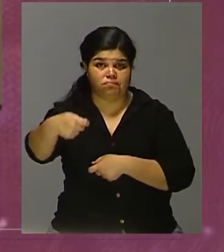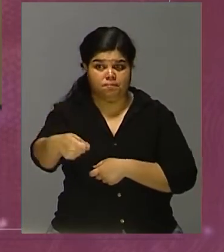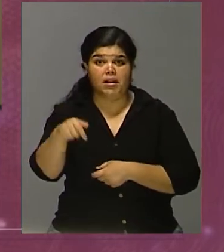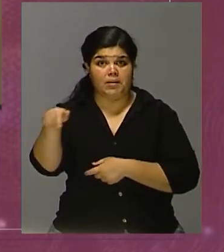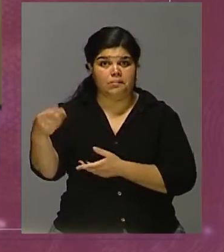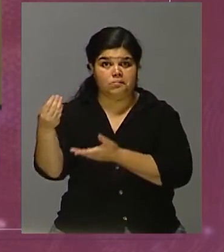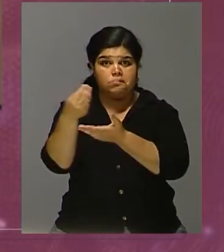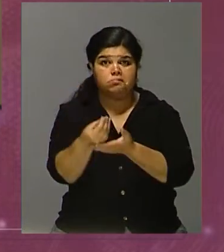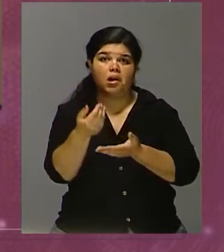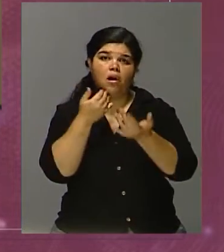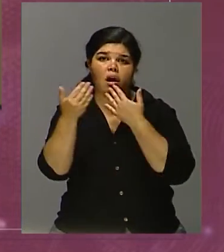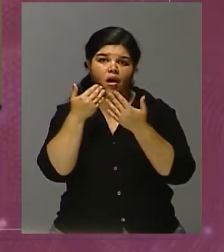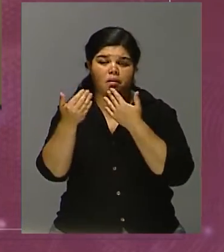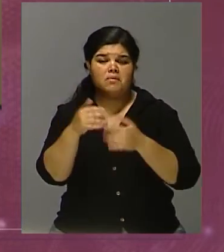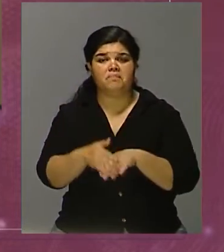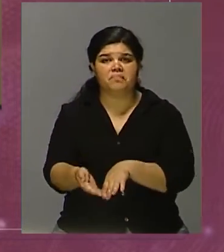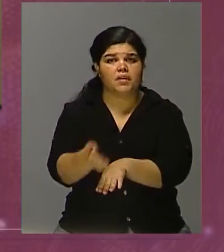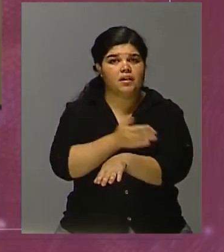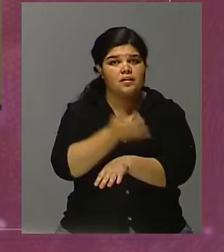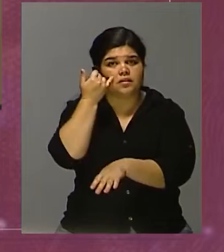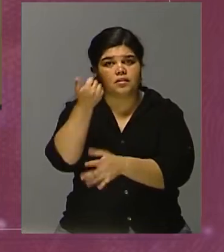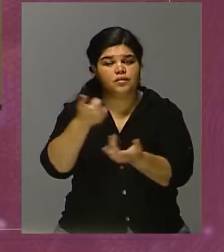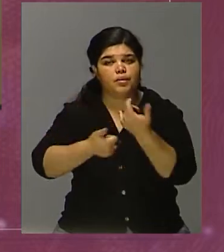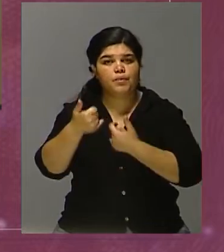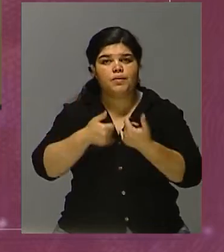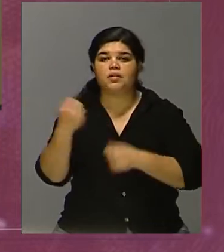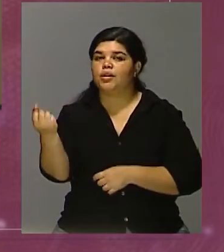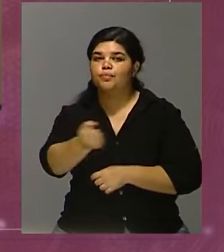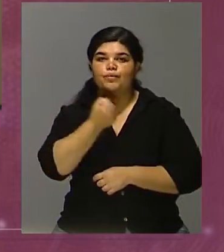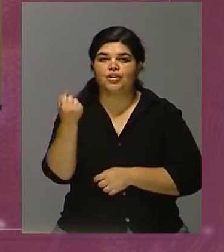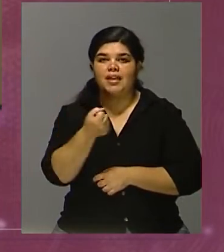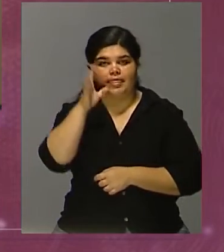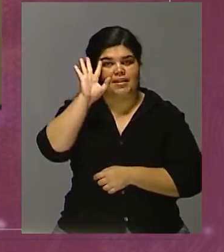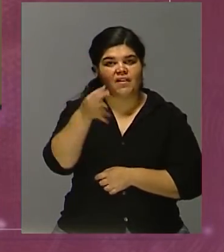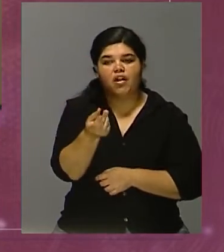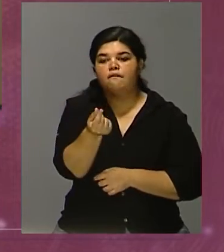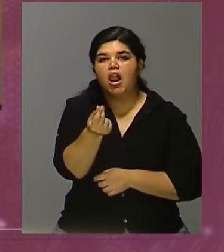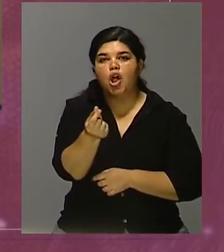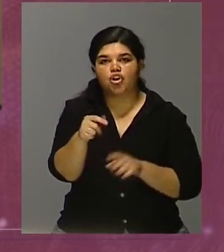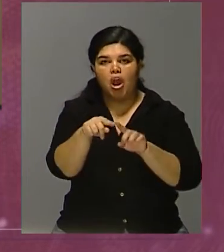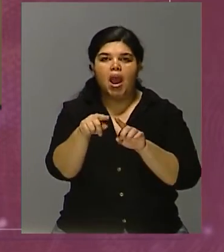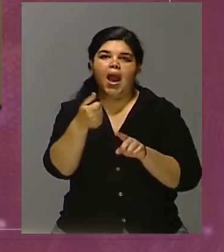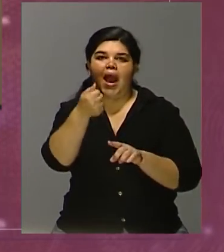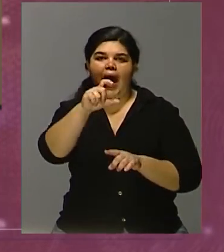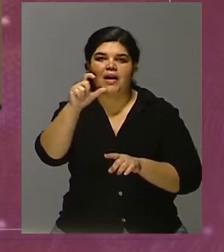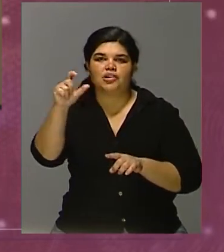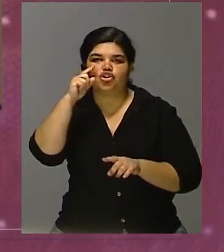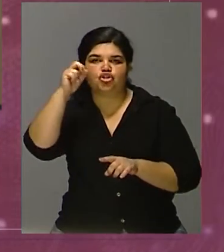Arturo, recién hablabas un poco de la importancia de conocer cuánto vale una acción, que existen métodos para poder